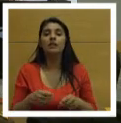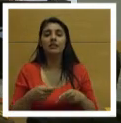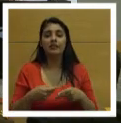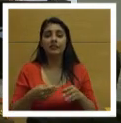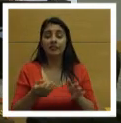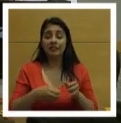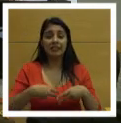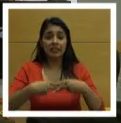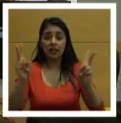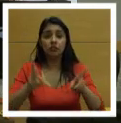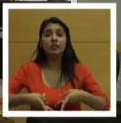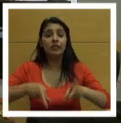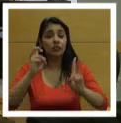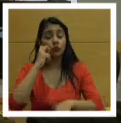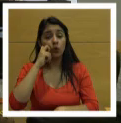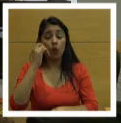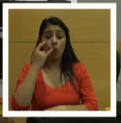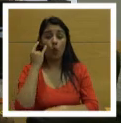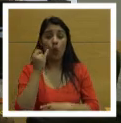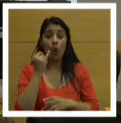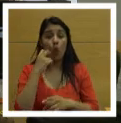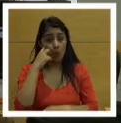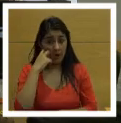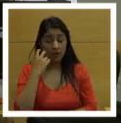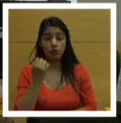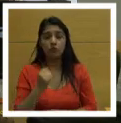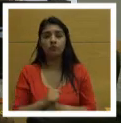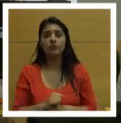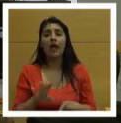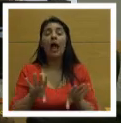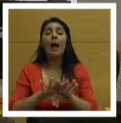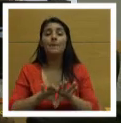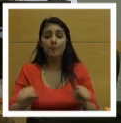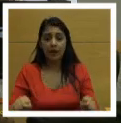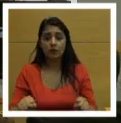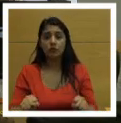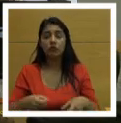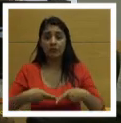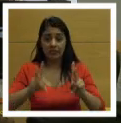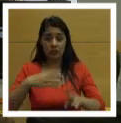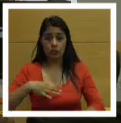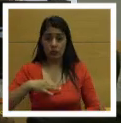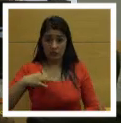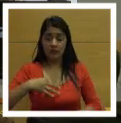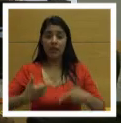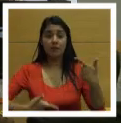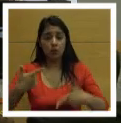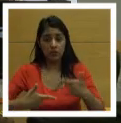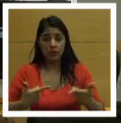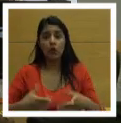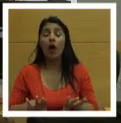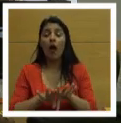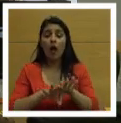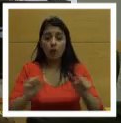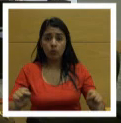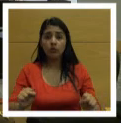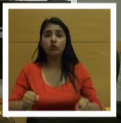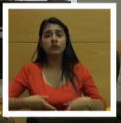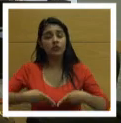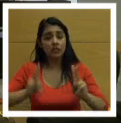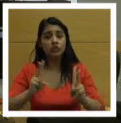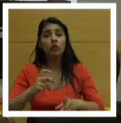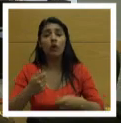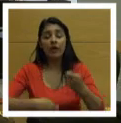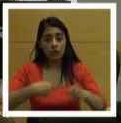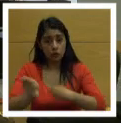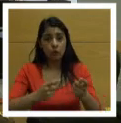Derechos Universales, la Declaración Universal de Derechos Humanos, el Pacto Internacional de Derechos Civiles y Políticos, el Pacto Internacional de Derechos